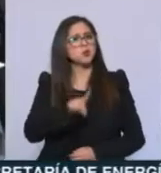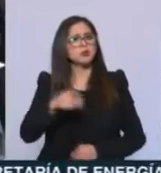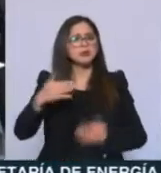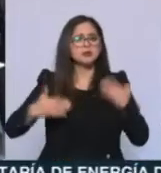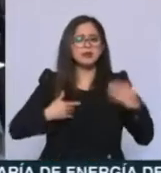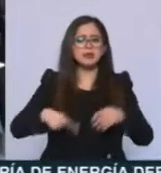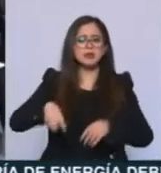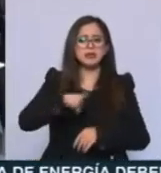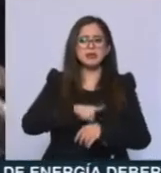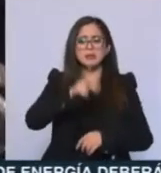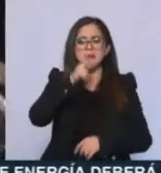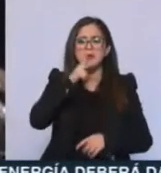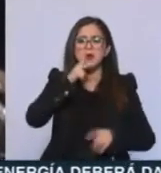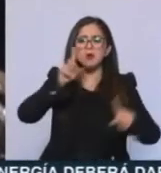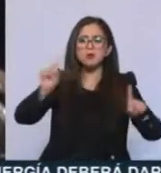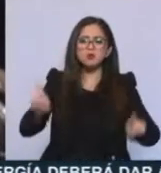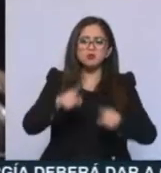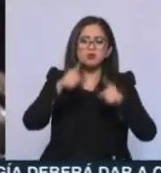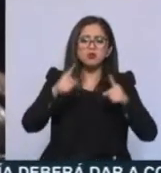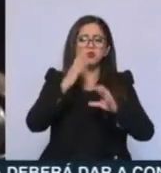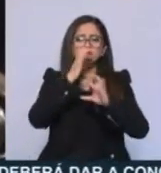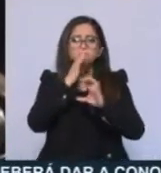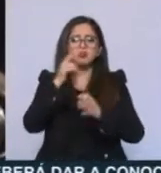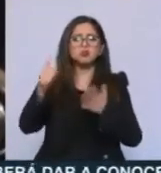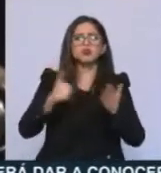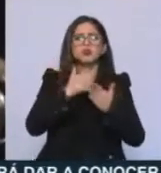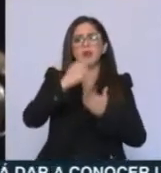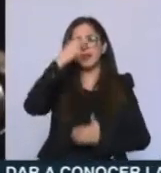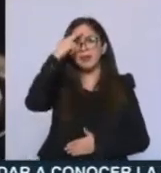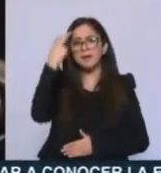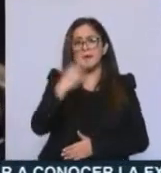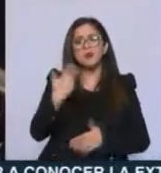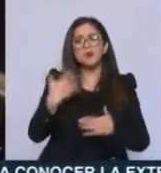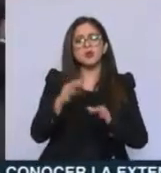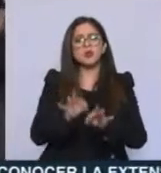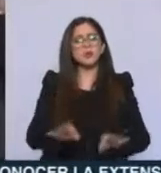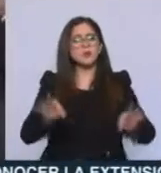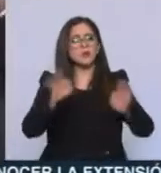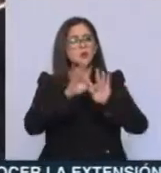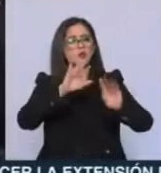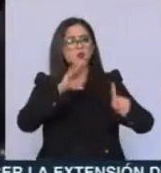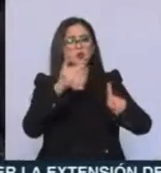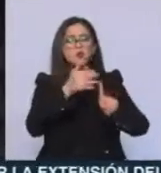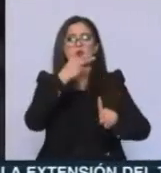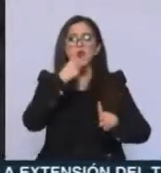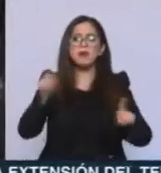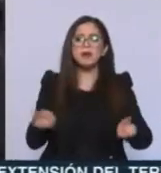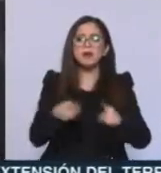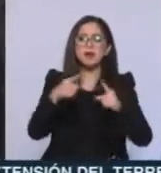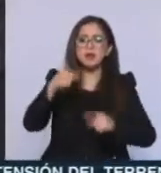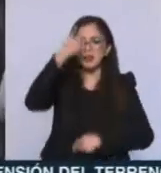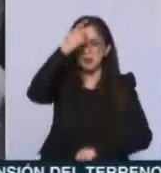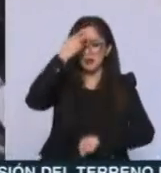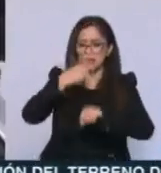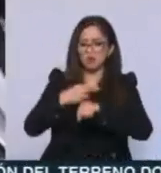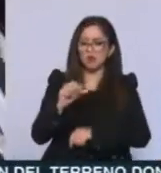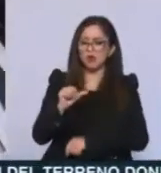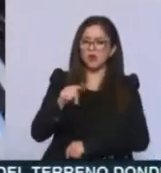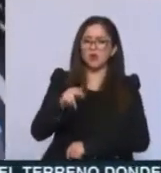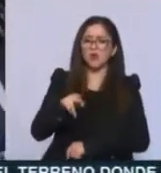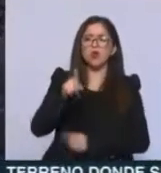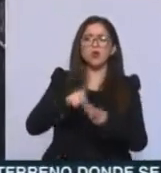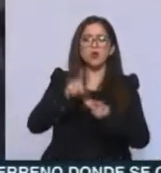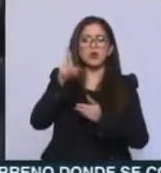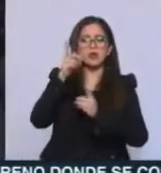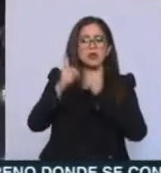del Padre con la Banda Sinfónica de la Ciudad de México, con un concierto muy especial dirigido por Antonio Rivero Cerón. La cita es en el